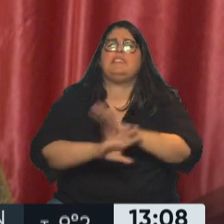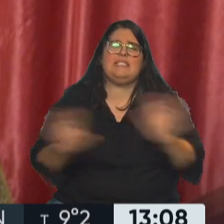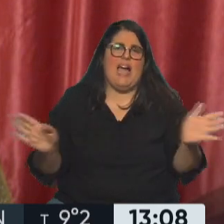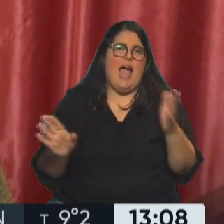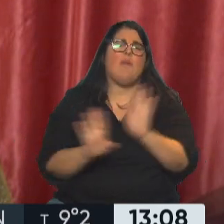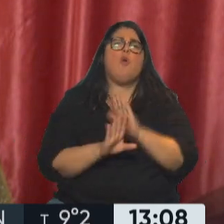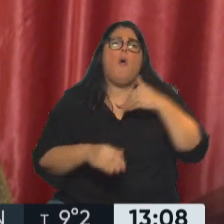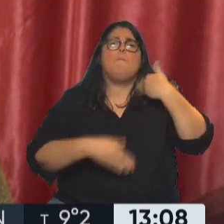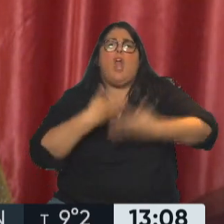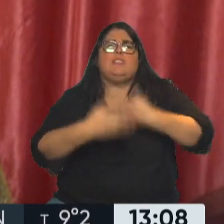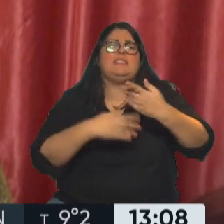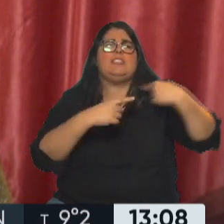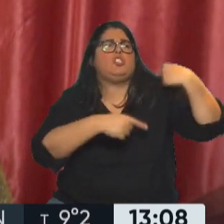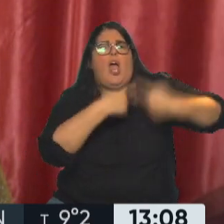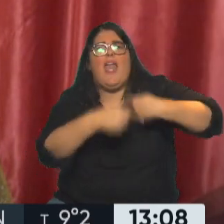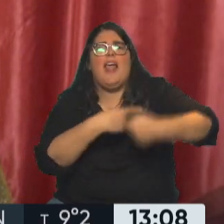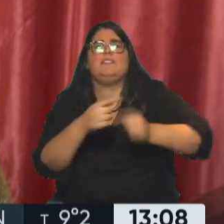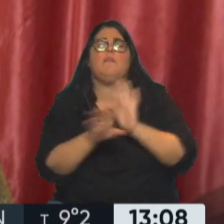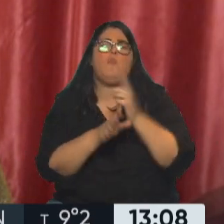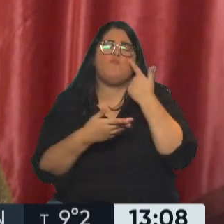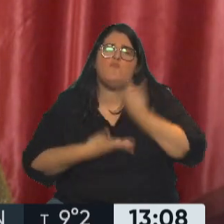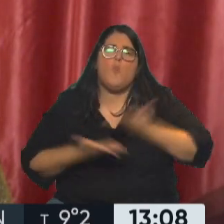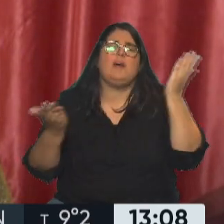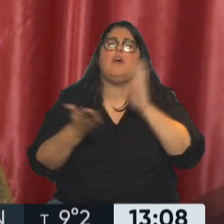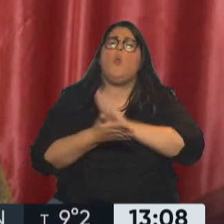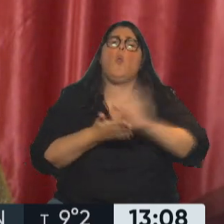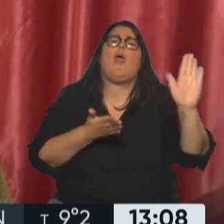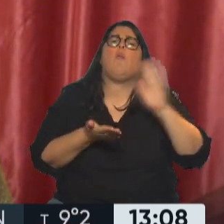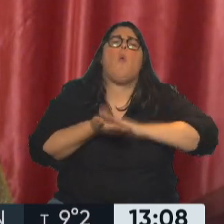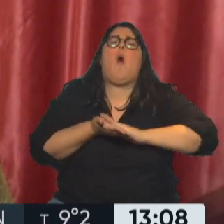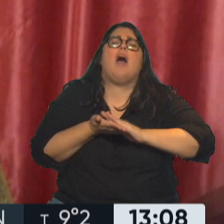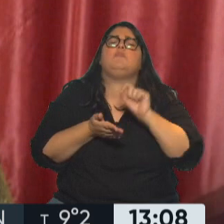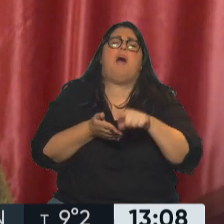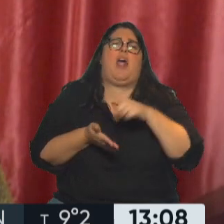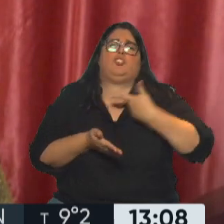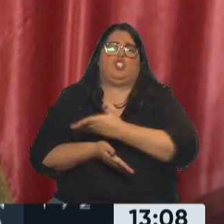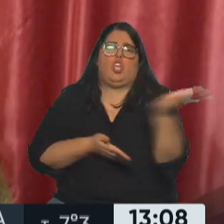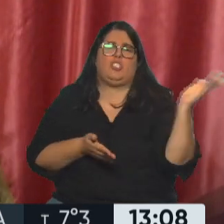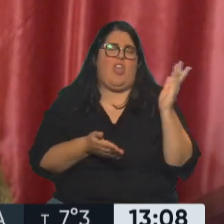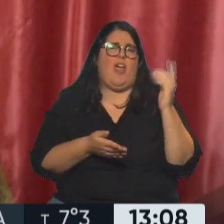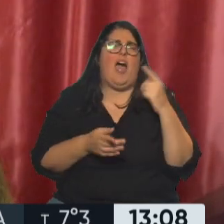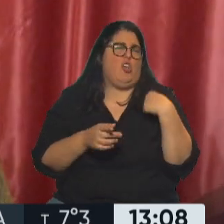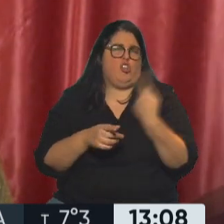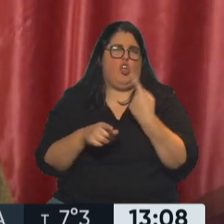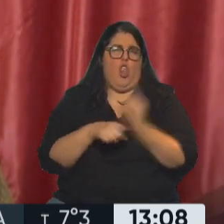herencia de este proceso marca un nuevo estándar para esta sociedad, en que ya sería inaceptable pensar, por